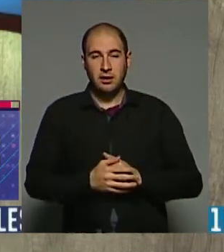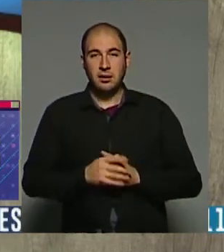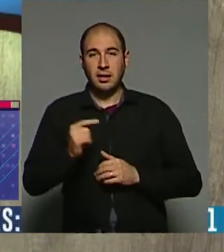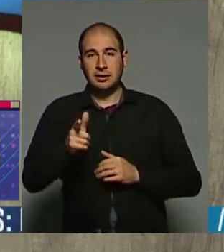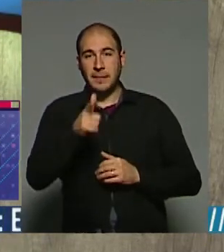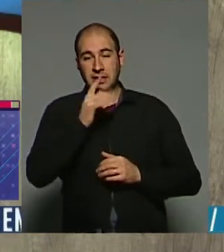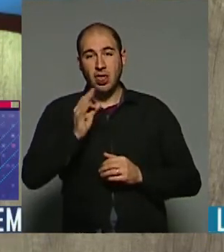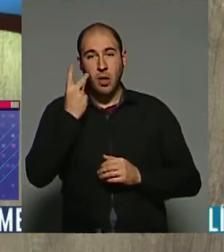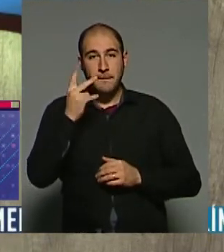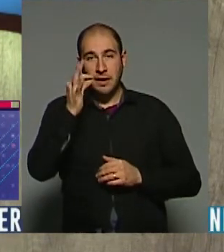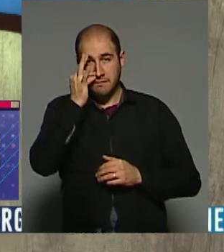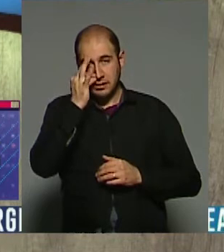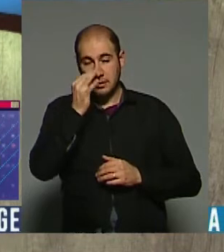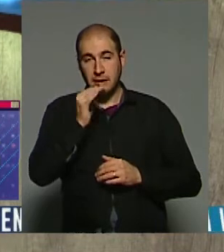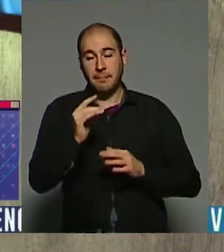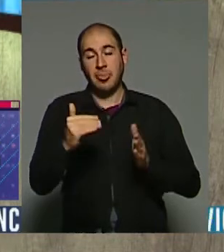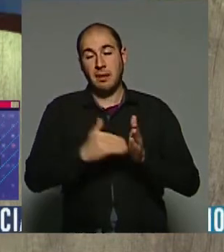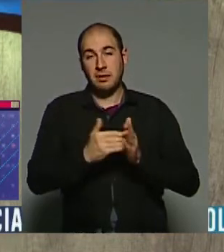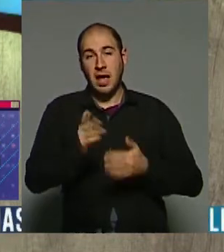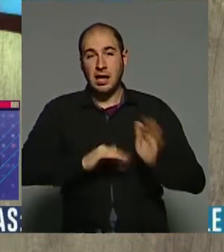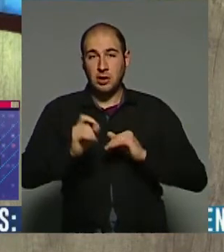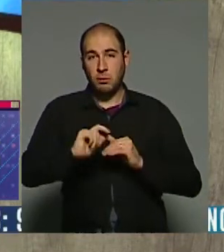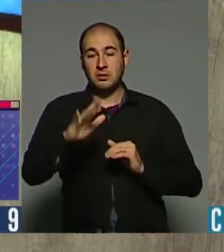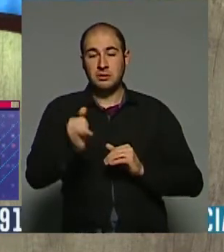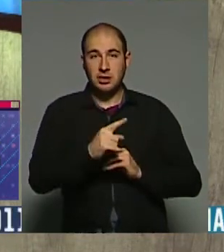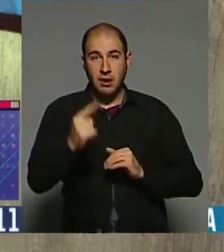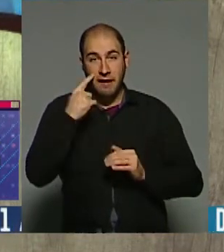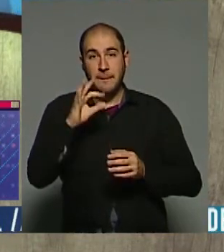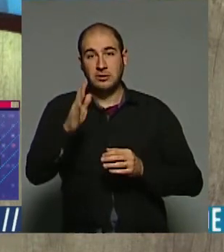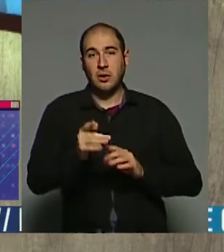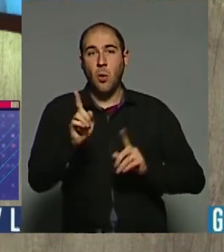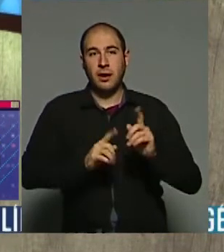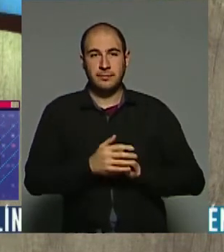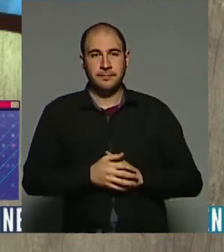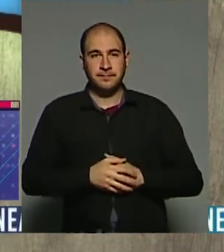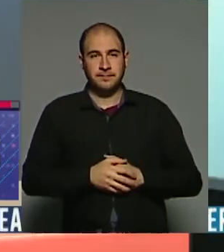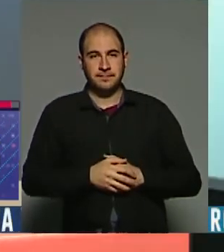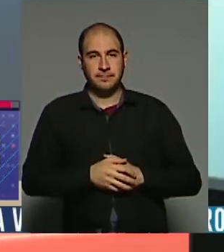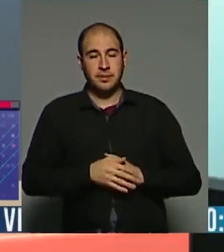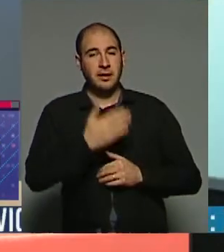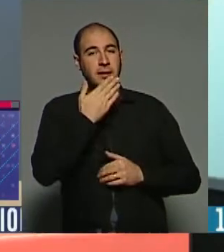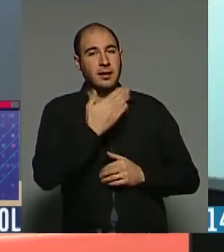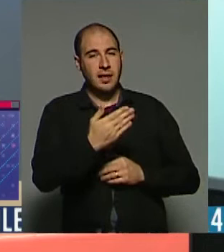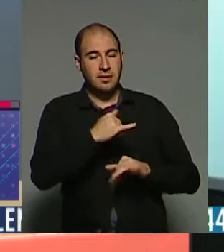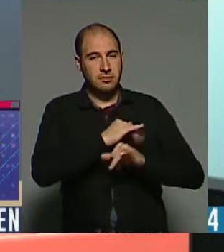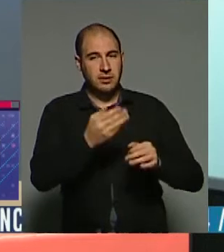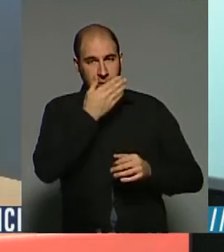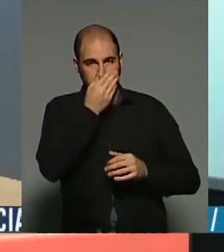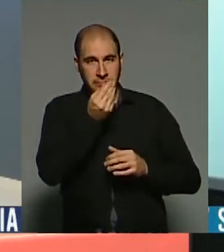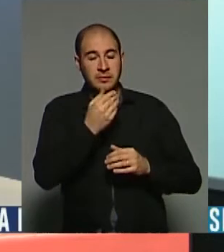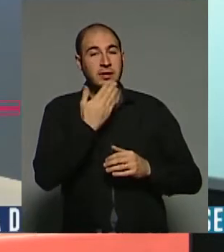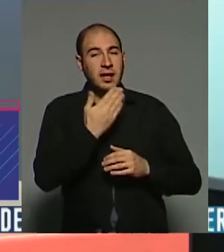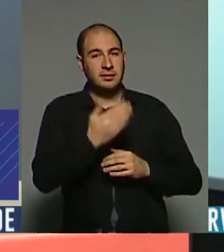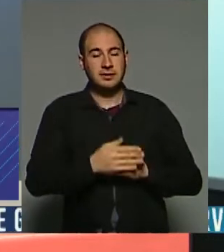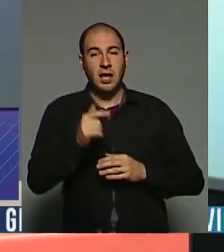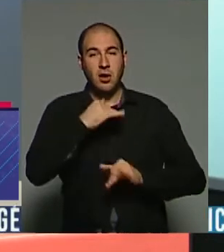estaríamos viendo para el 2020 si es que se realiza otro aumento y vamos a ver en qué porcentaje, ¿no? Bueno, muchísimas gracias por la información, Marcelo. Hay